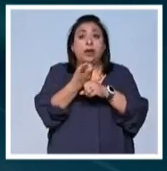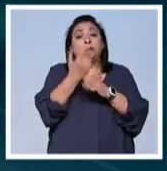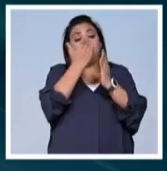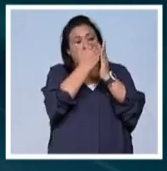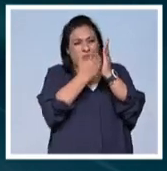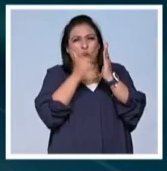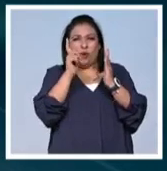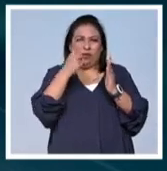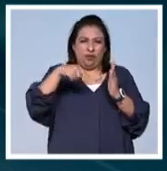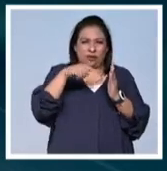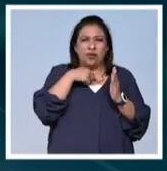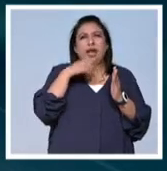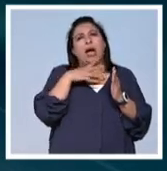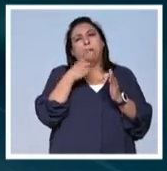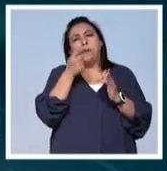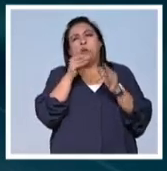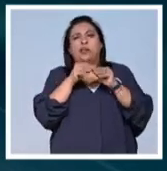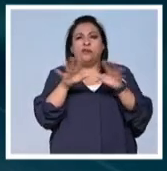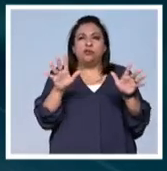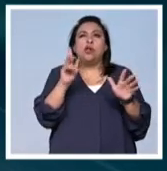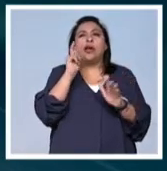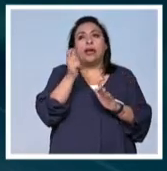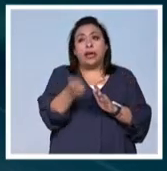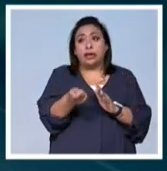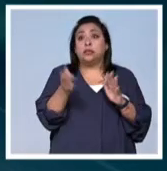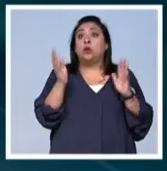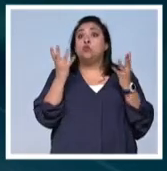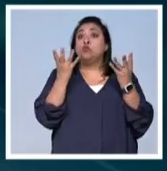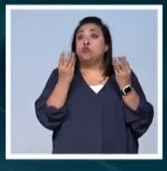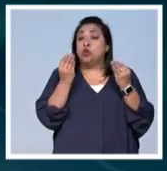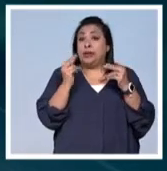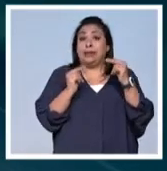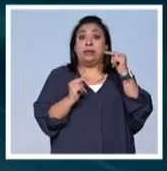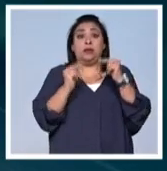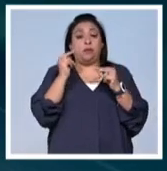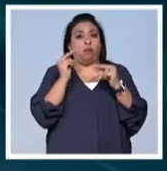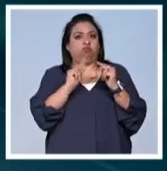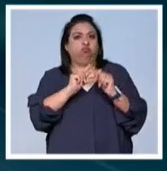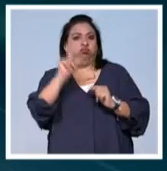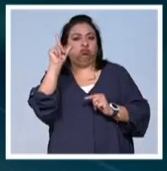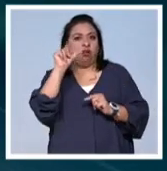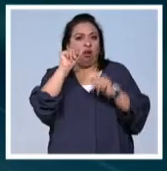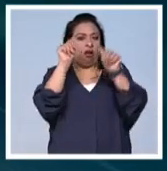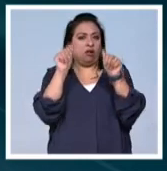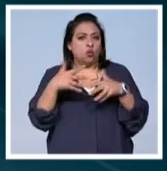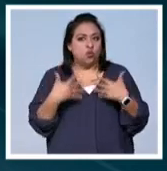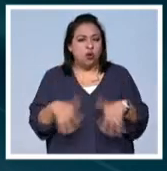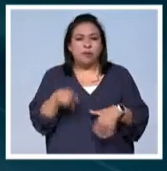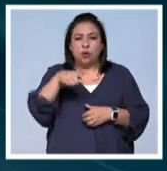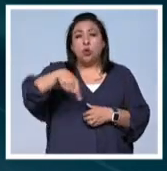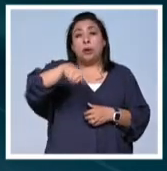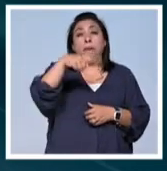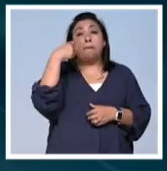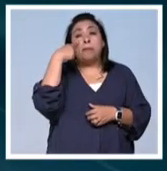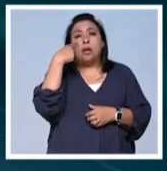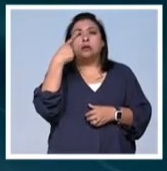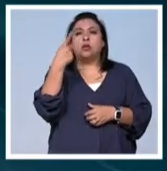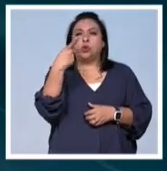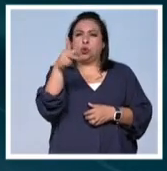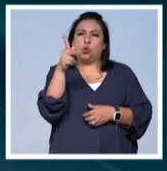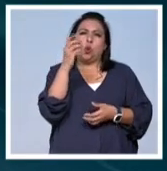Cuando hacemos nuestra poca difusión es alto nivel artístico si tú consideras que tu